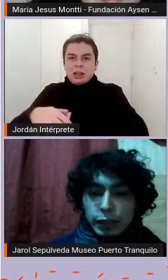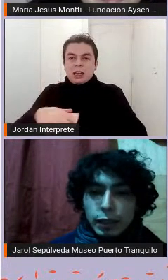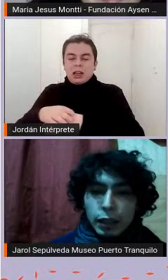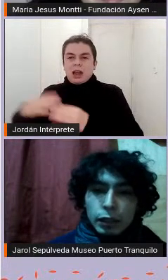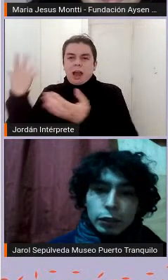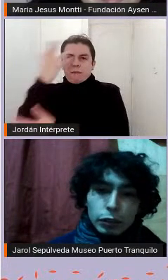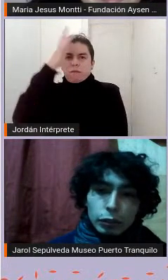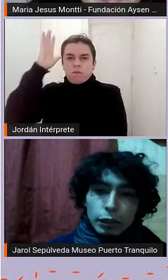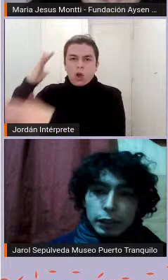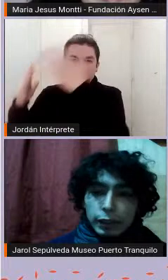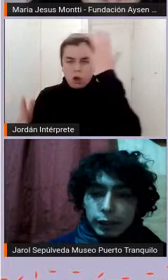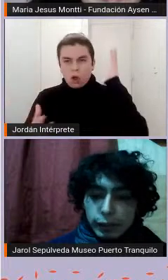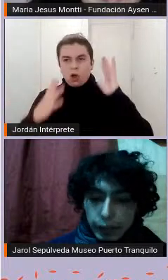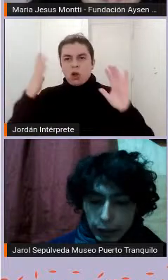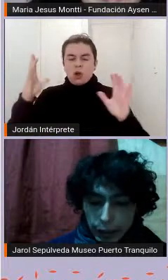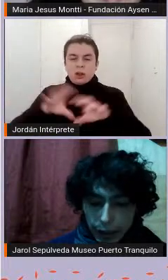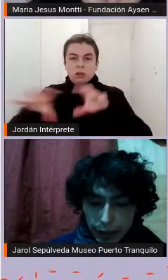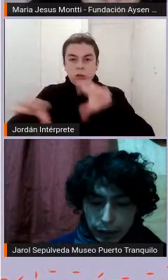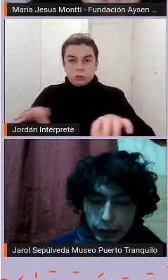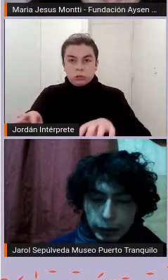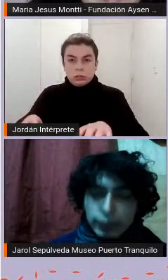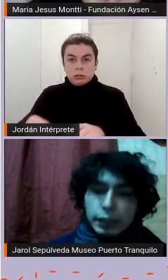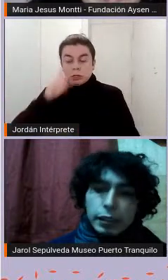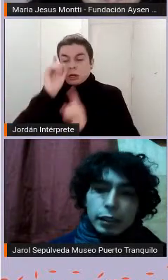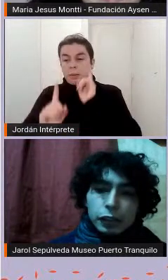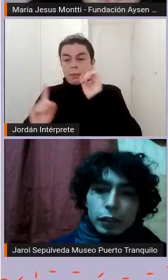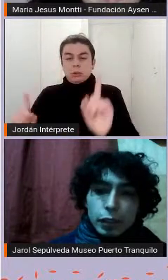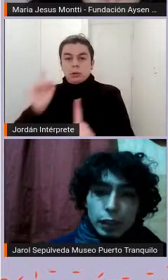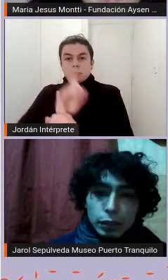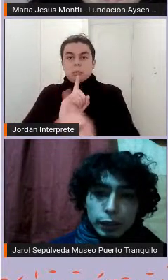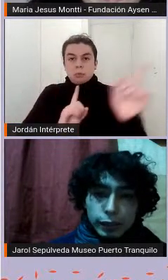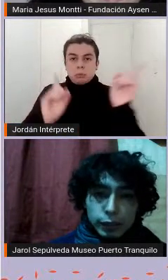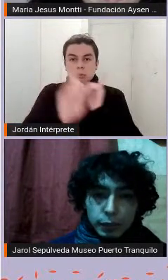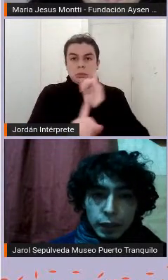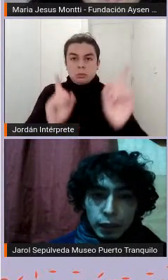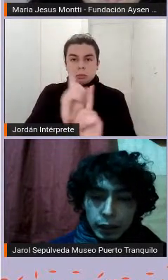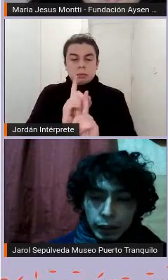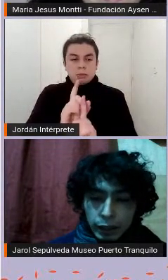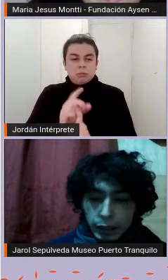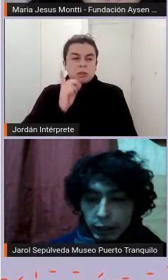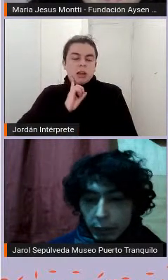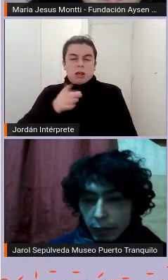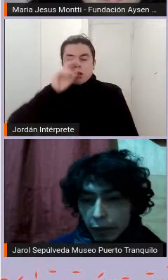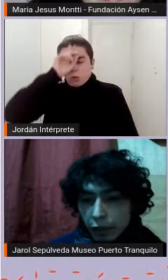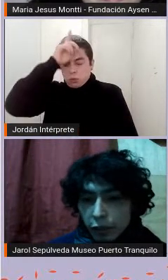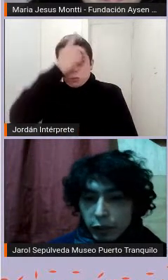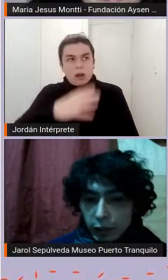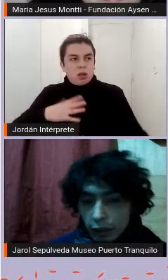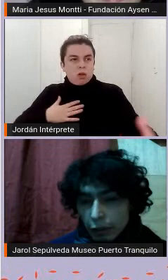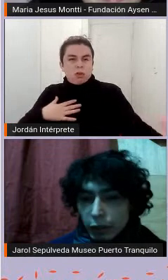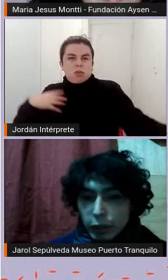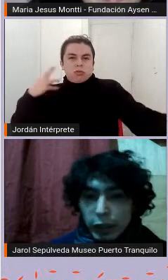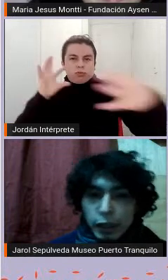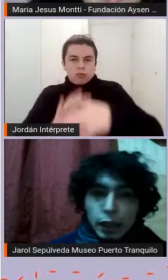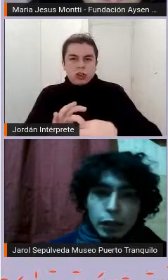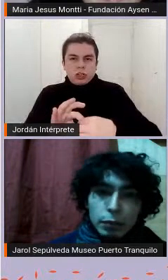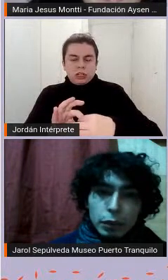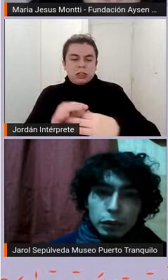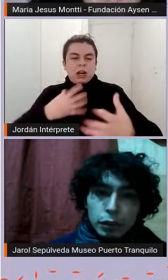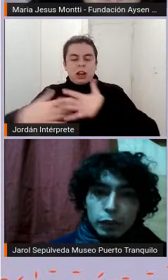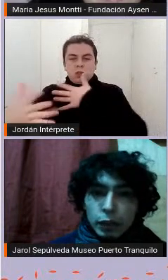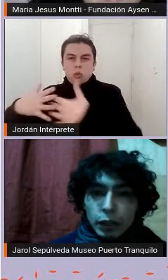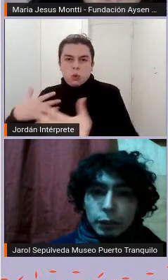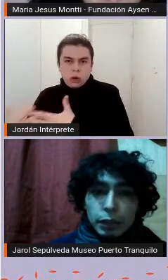la actualidad, todos sus habitantes están en una estrecha relación con la naturaleza. Esta misma relación está vinculada a